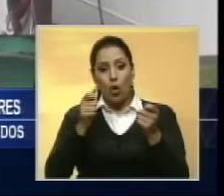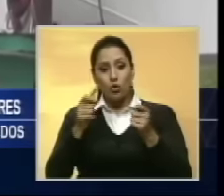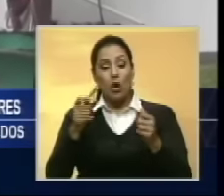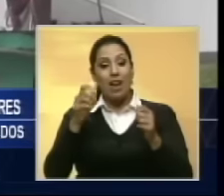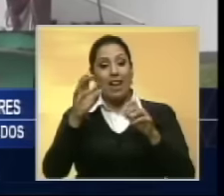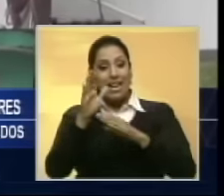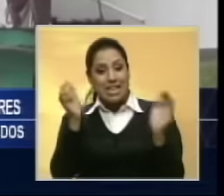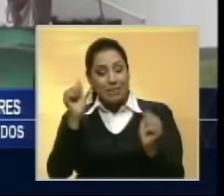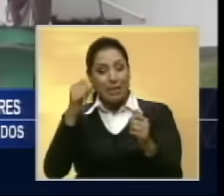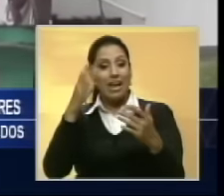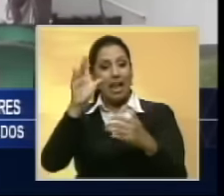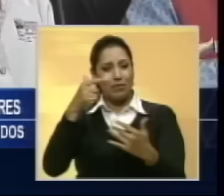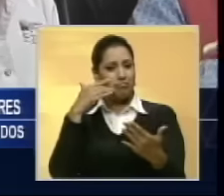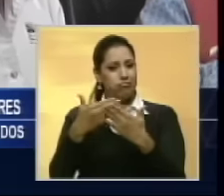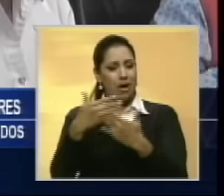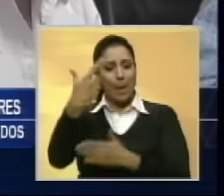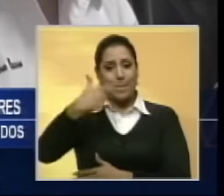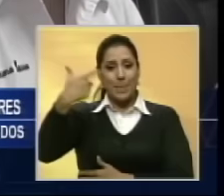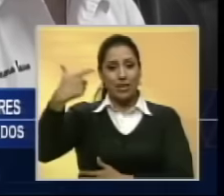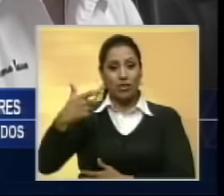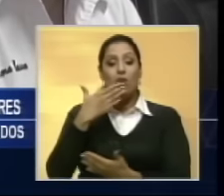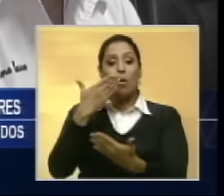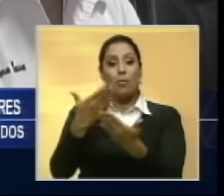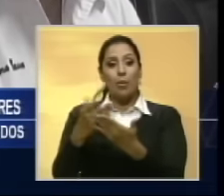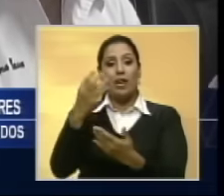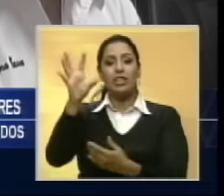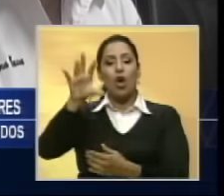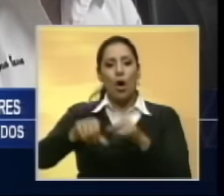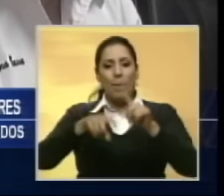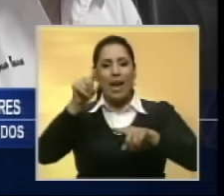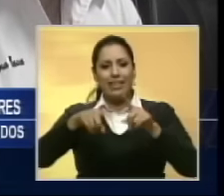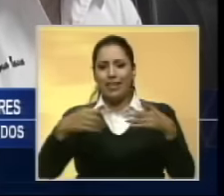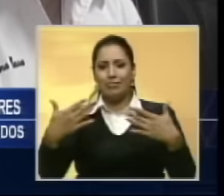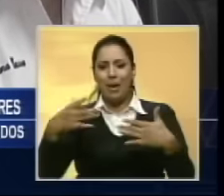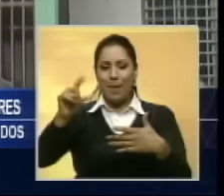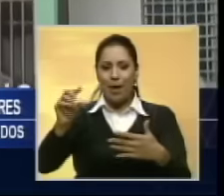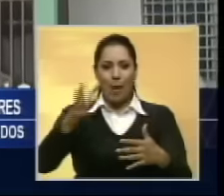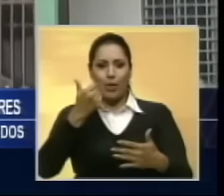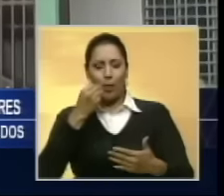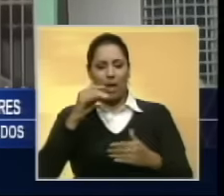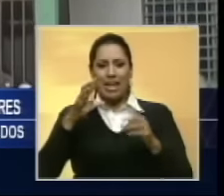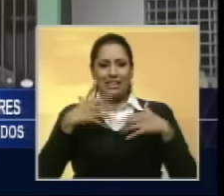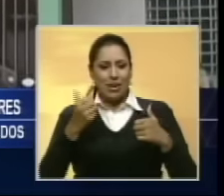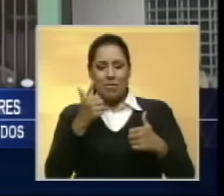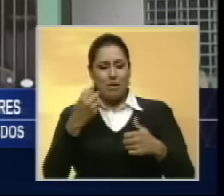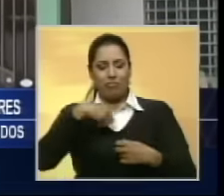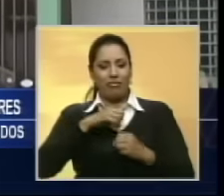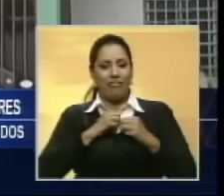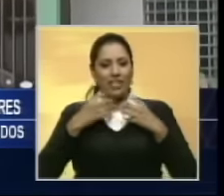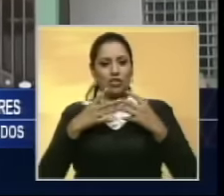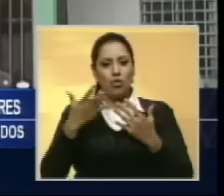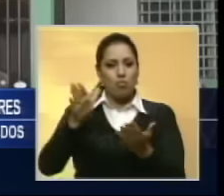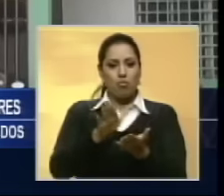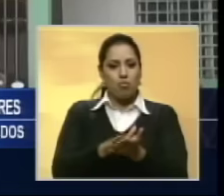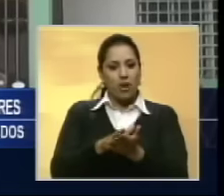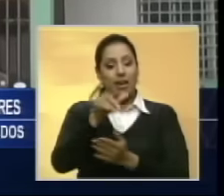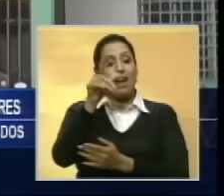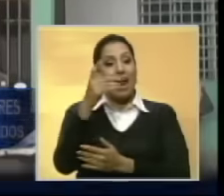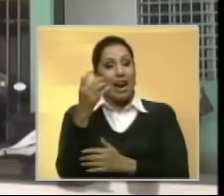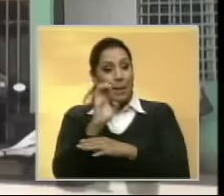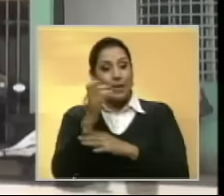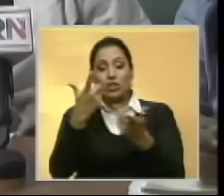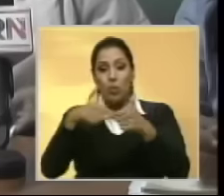Sanitaria, detallaron los casos presentados especialmente por consumo de productos que no cuentan con las condiciones sanitarias y aseguraron que atienden esta